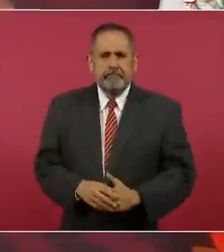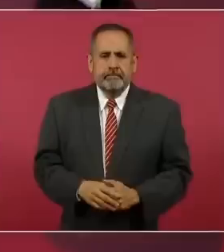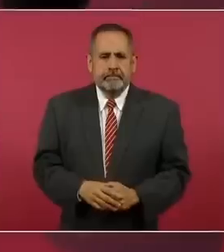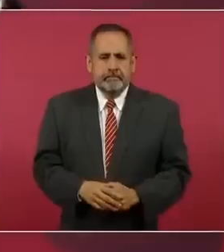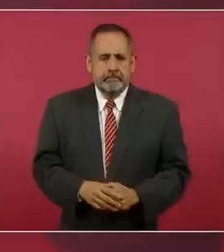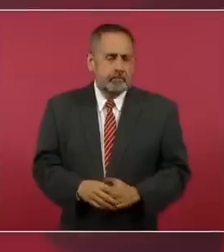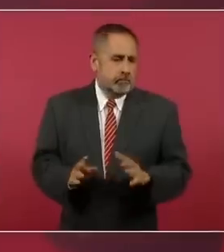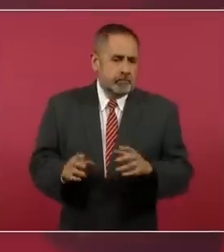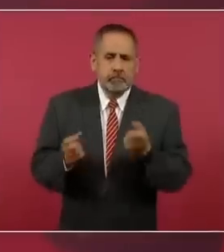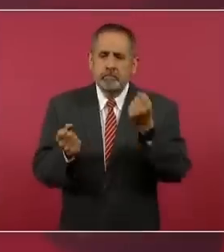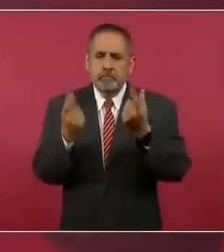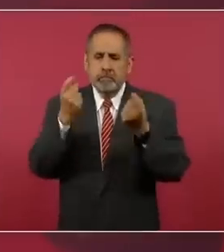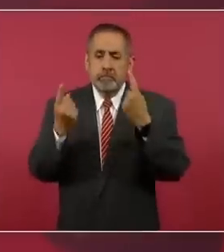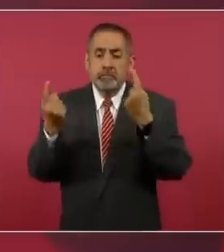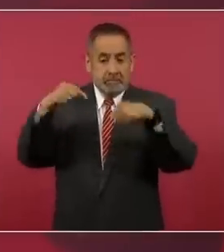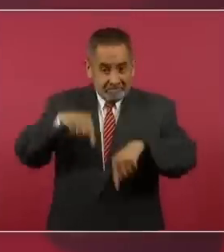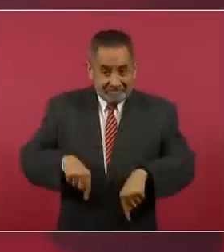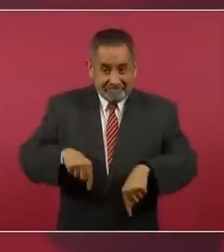Y ya los que están aquí,